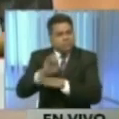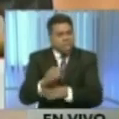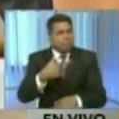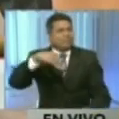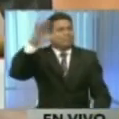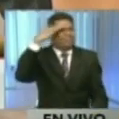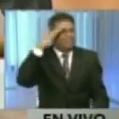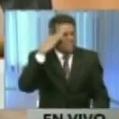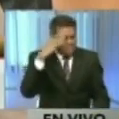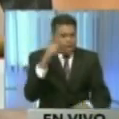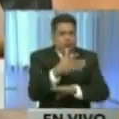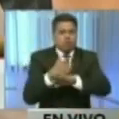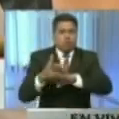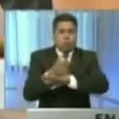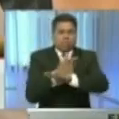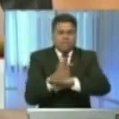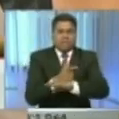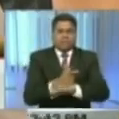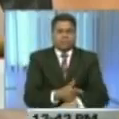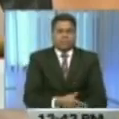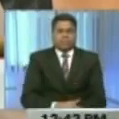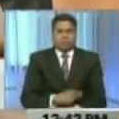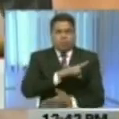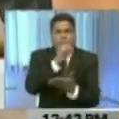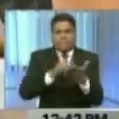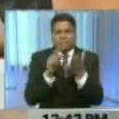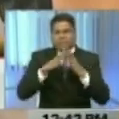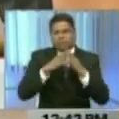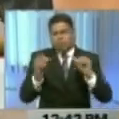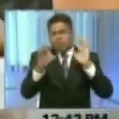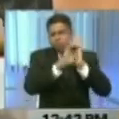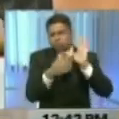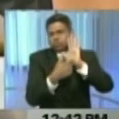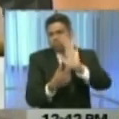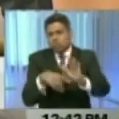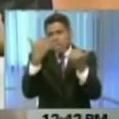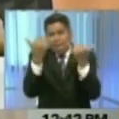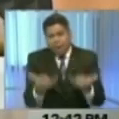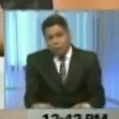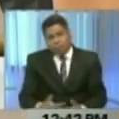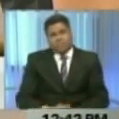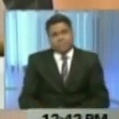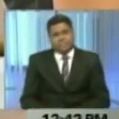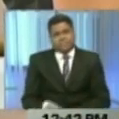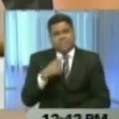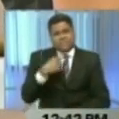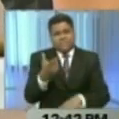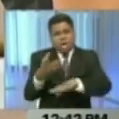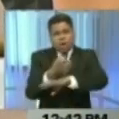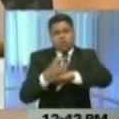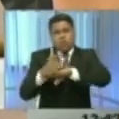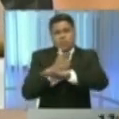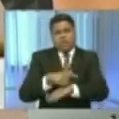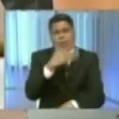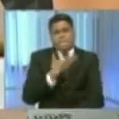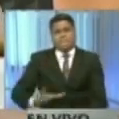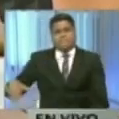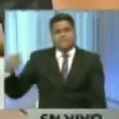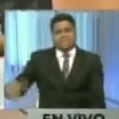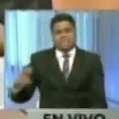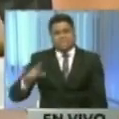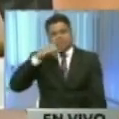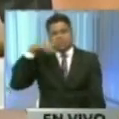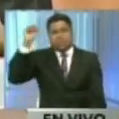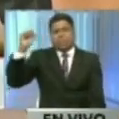dársela al gobierno legítimo y constitucional, que en este caso sería al gobierno del presidente